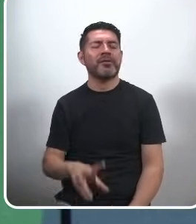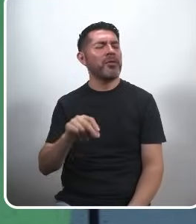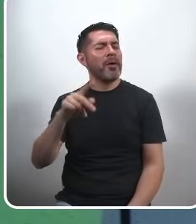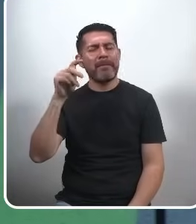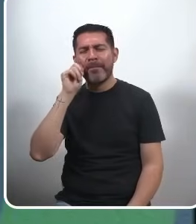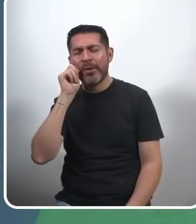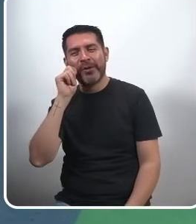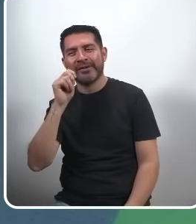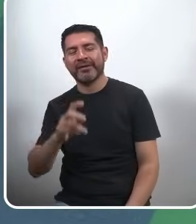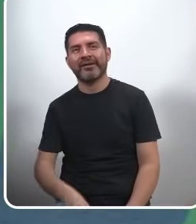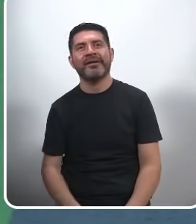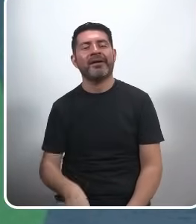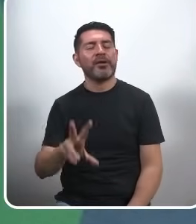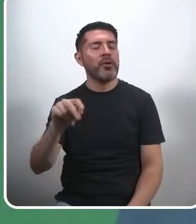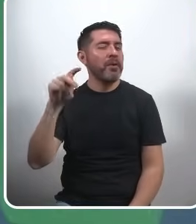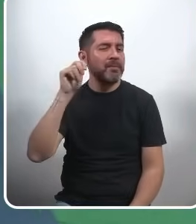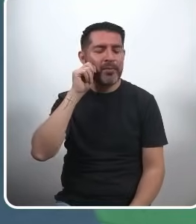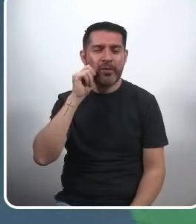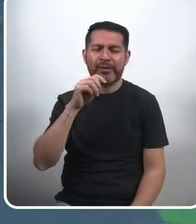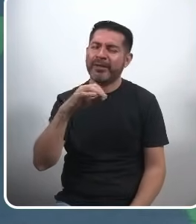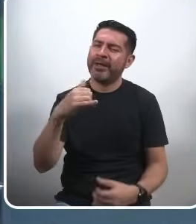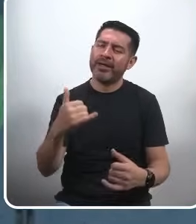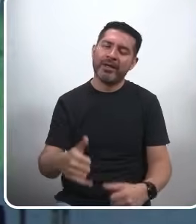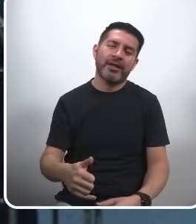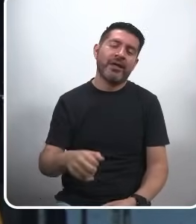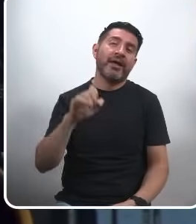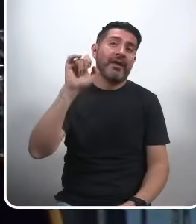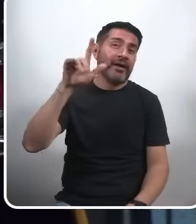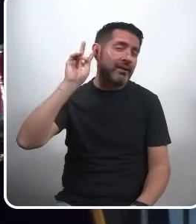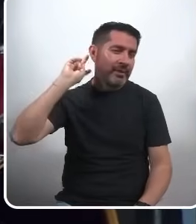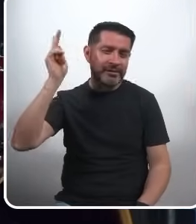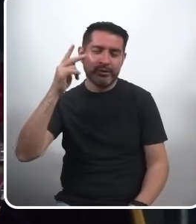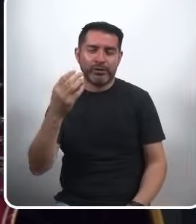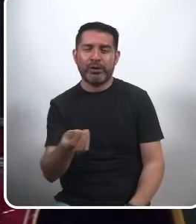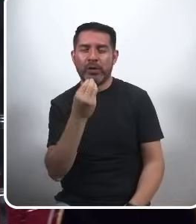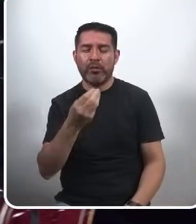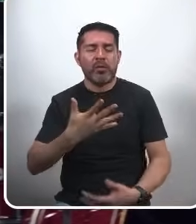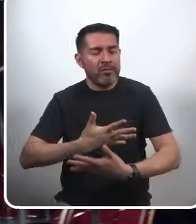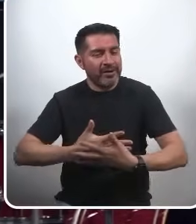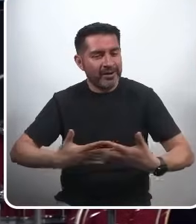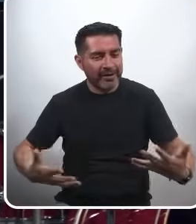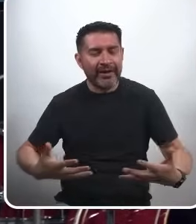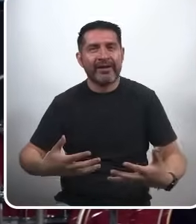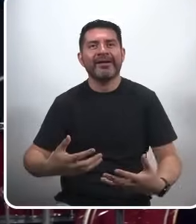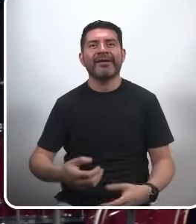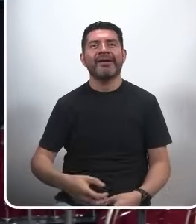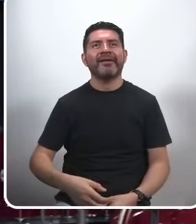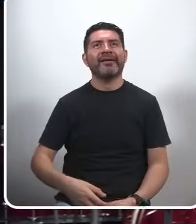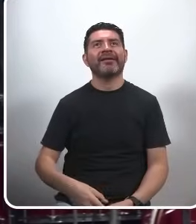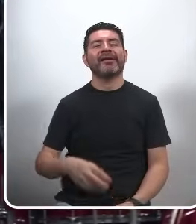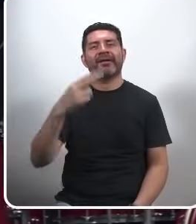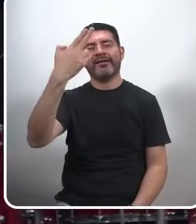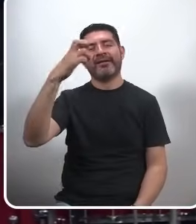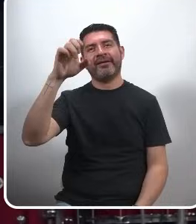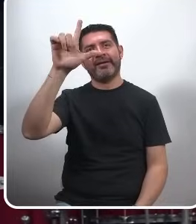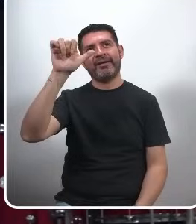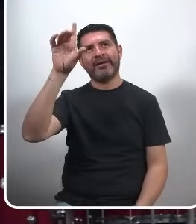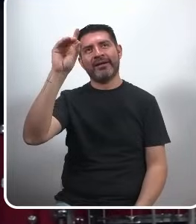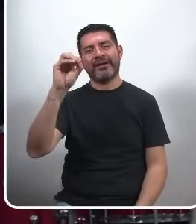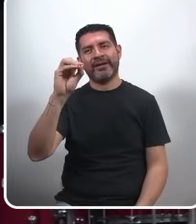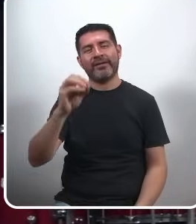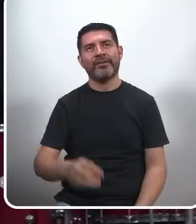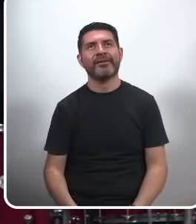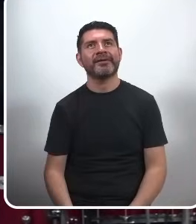ni modo, ¿verdad? Y me eché un heladote con base de leche, maravilloso,